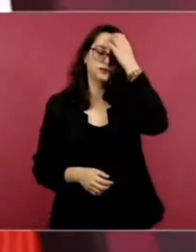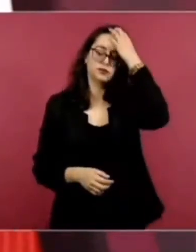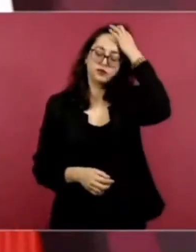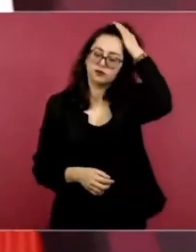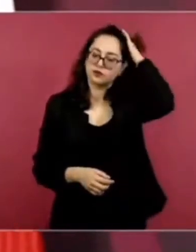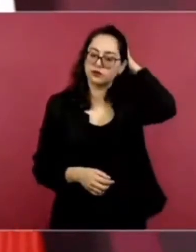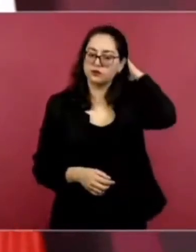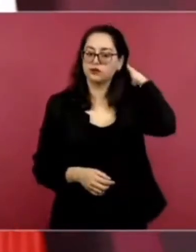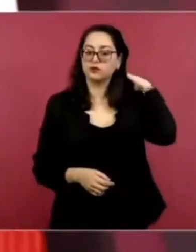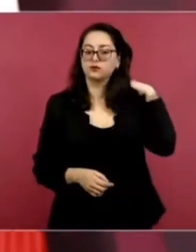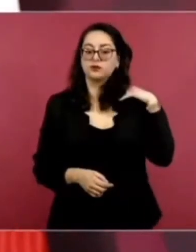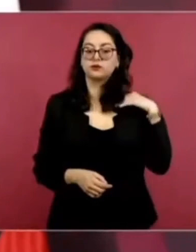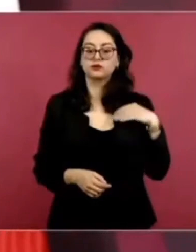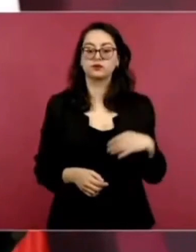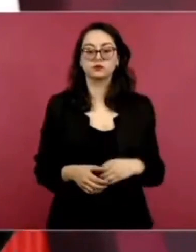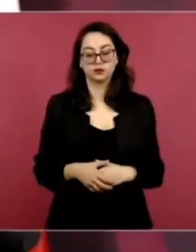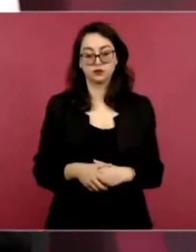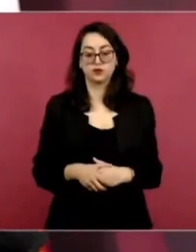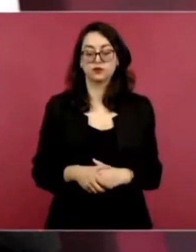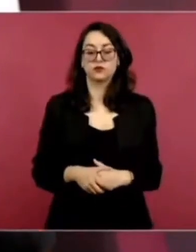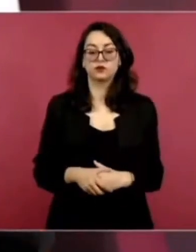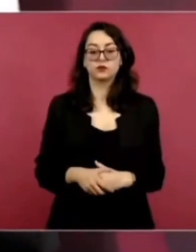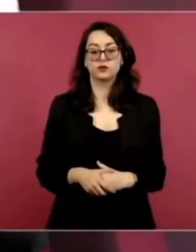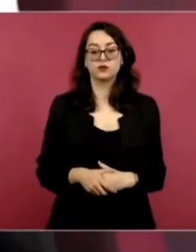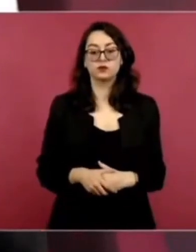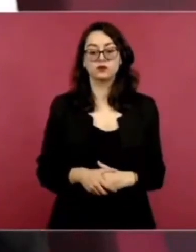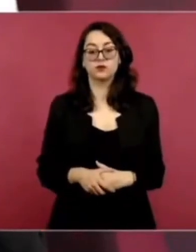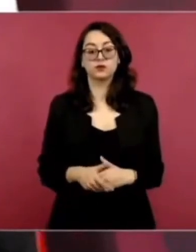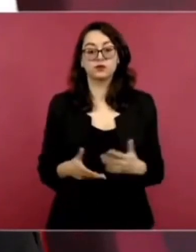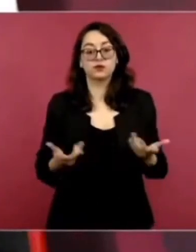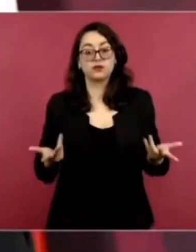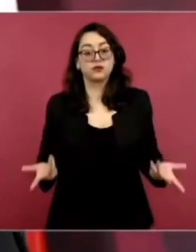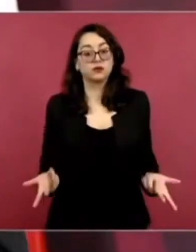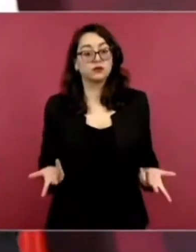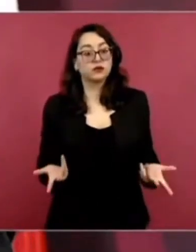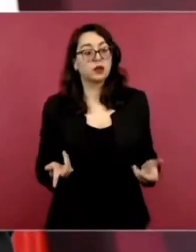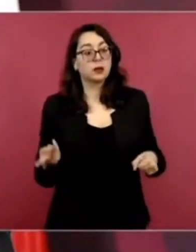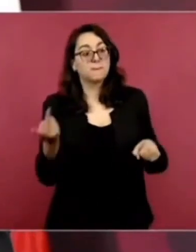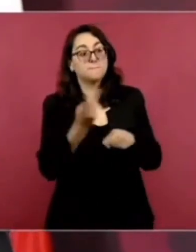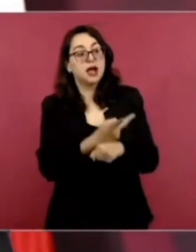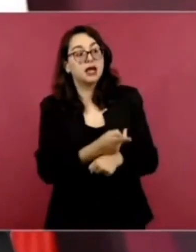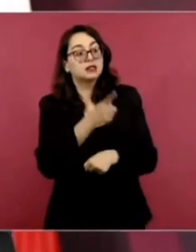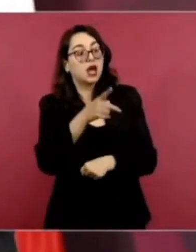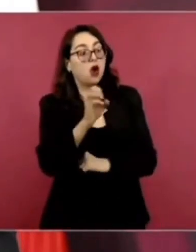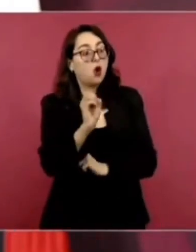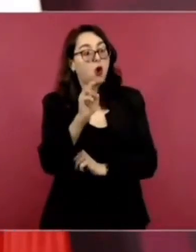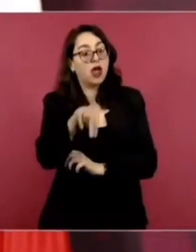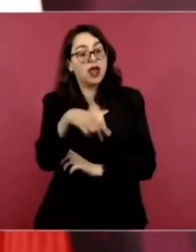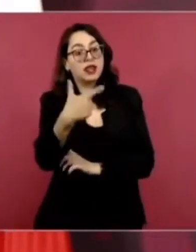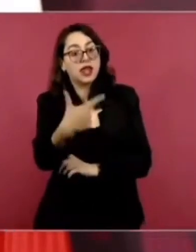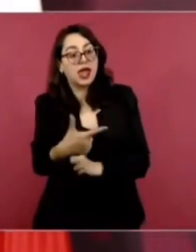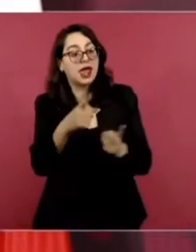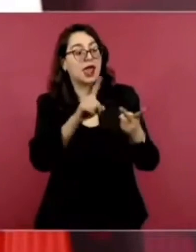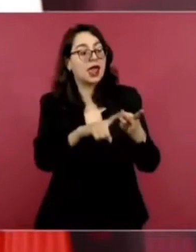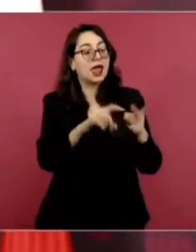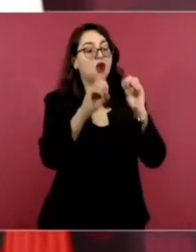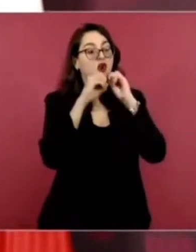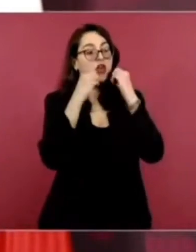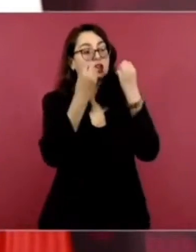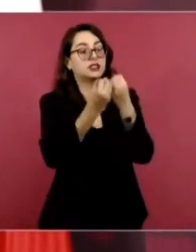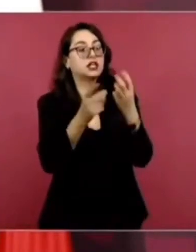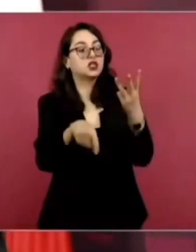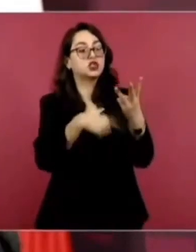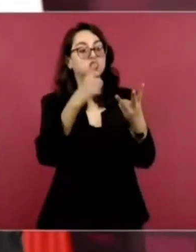También no se deberían de quedar calladas las organizaciones de abogados, los colegios de abogados,